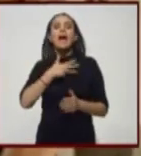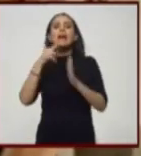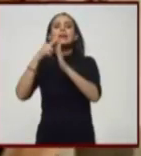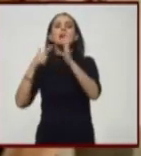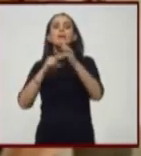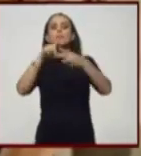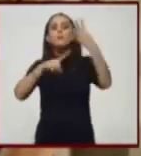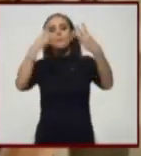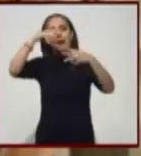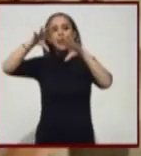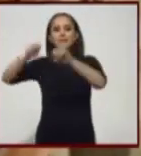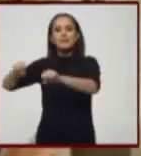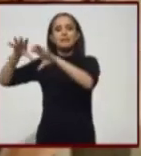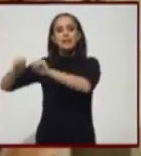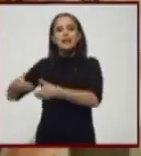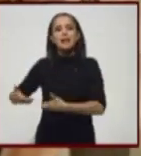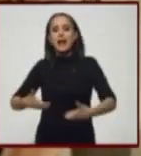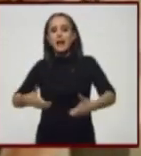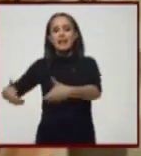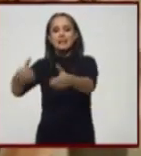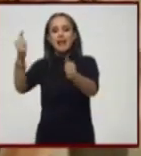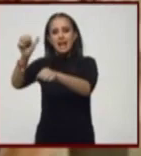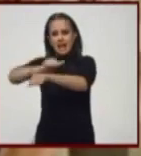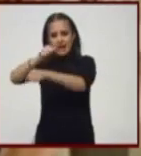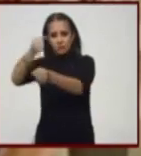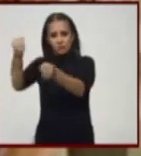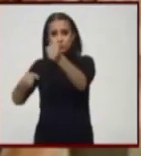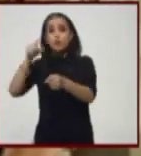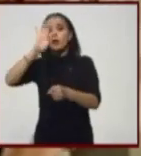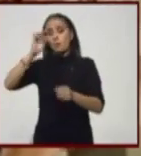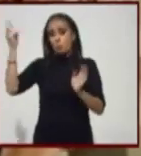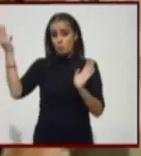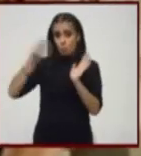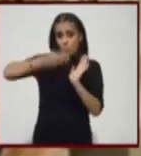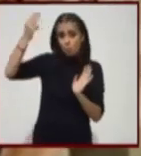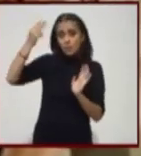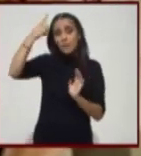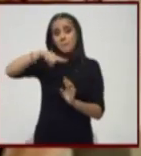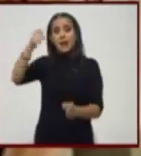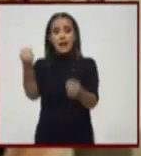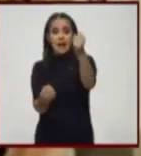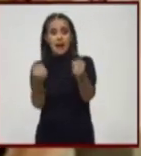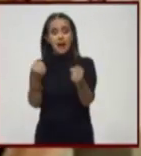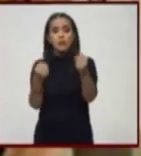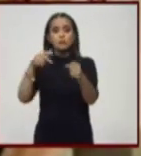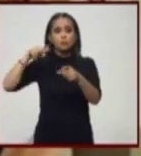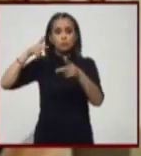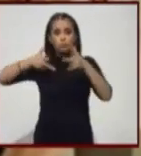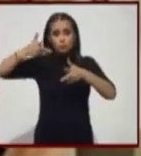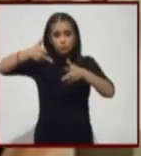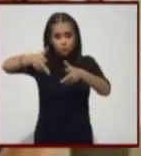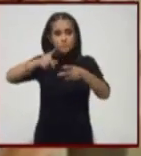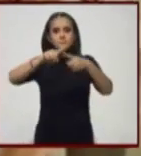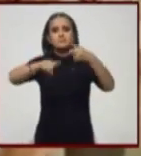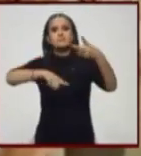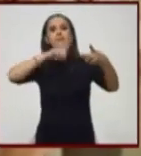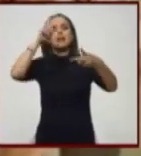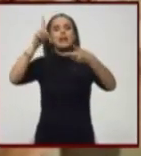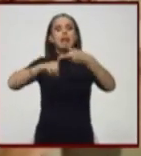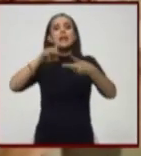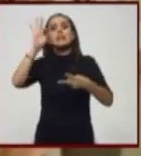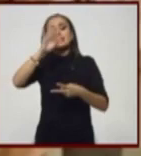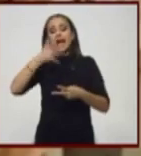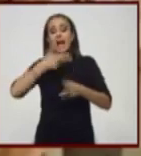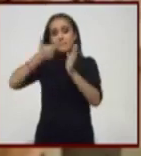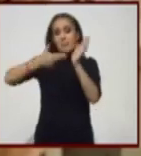para detener vehículos en carretera primero infracciones para vehículos en movimiento segundo privaciones técnicas